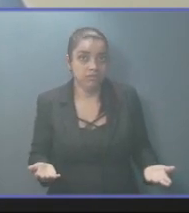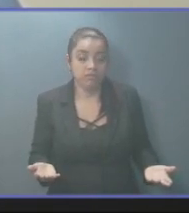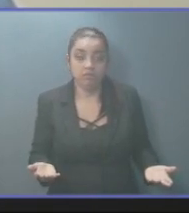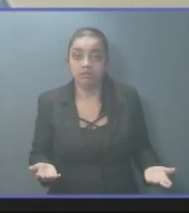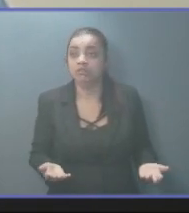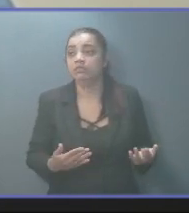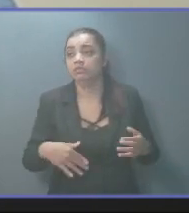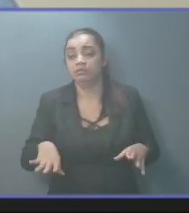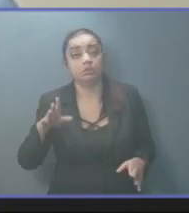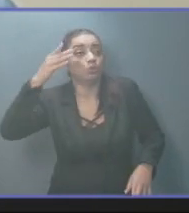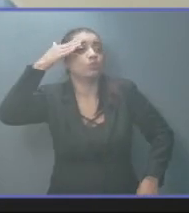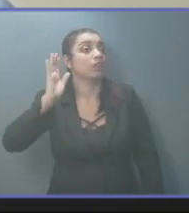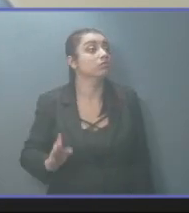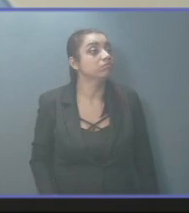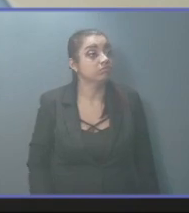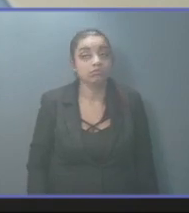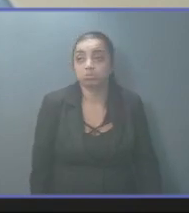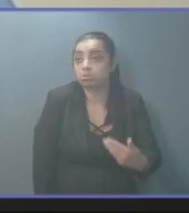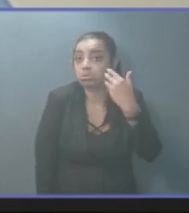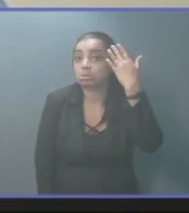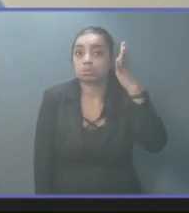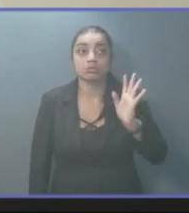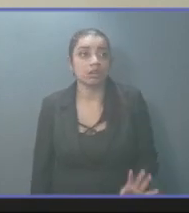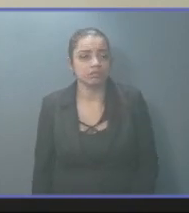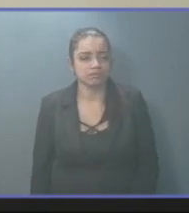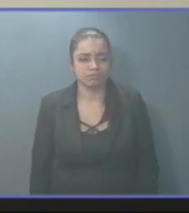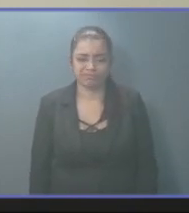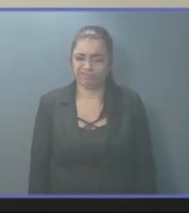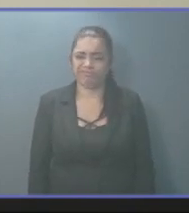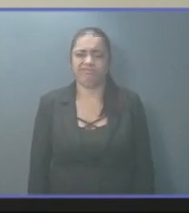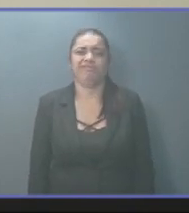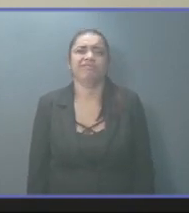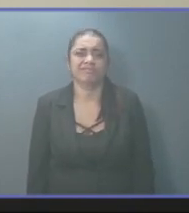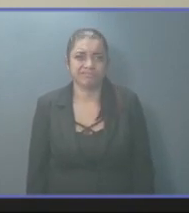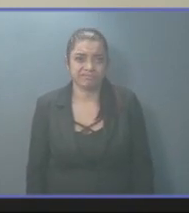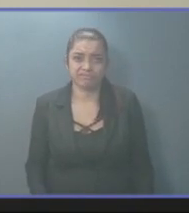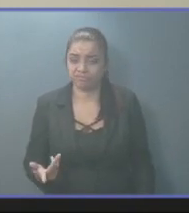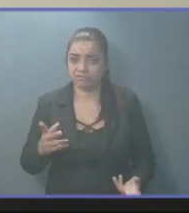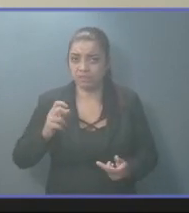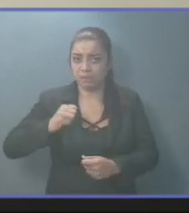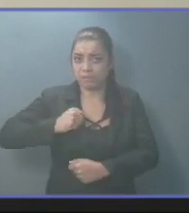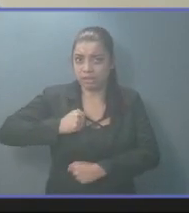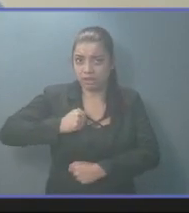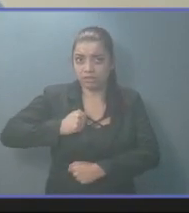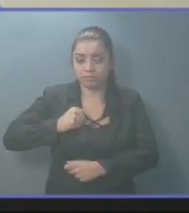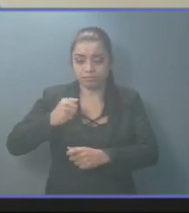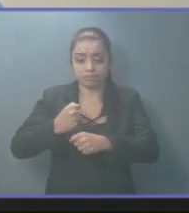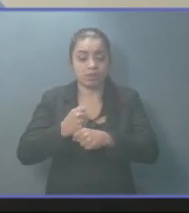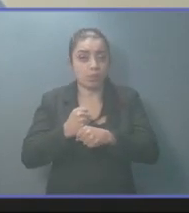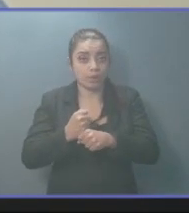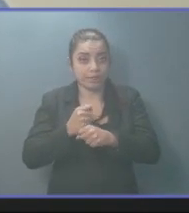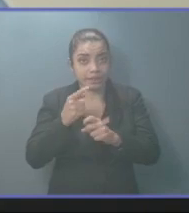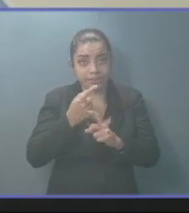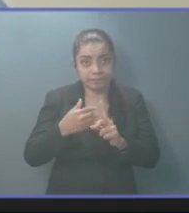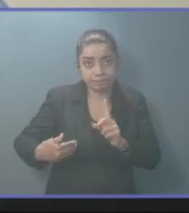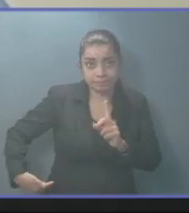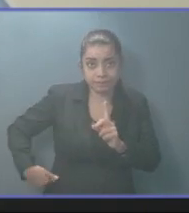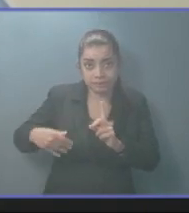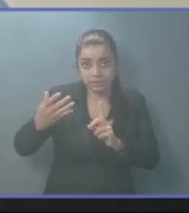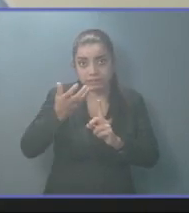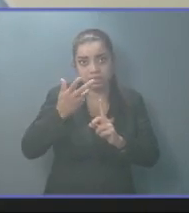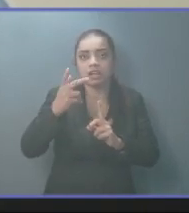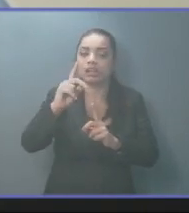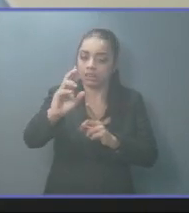diga que no sabe el batallón militar de seguridad presidencial también es parte de la